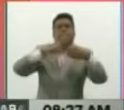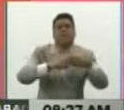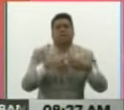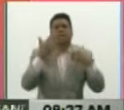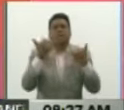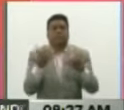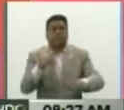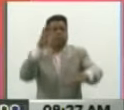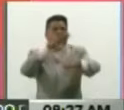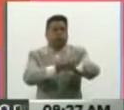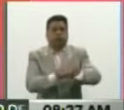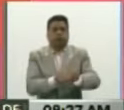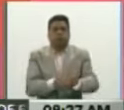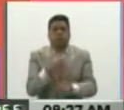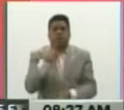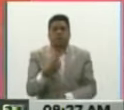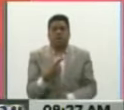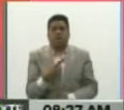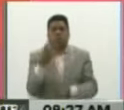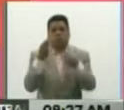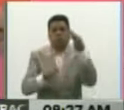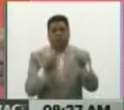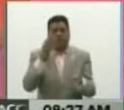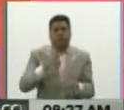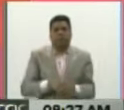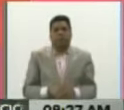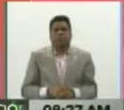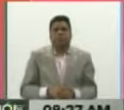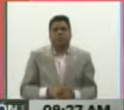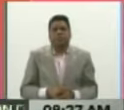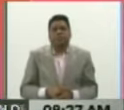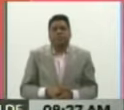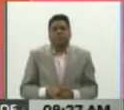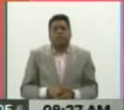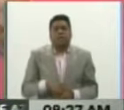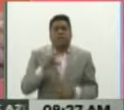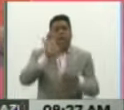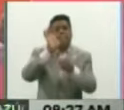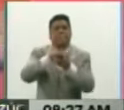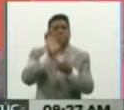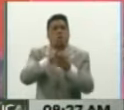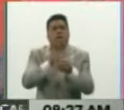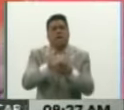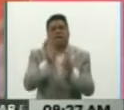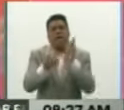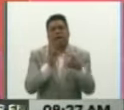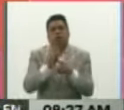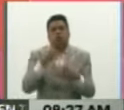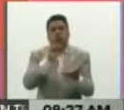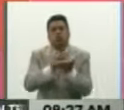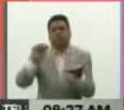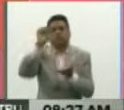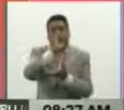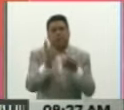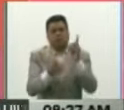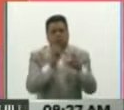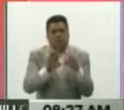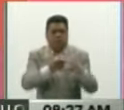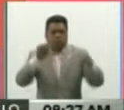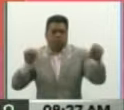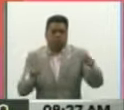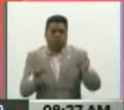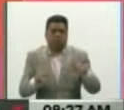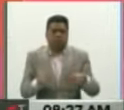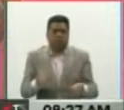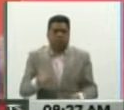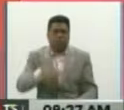muy justificados, como tú lo demuestras el día de acá, y siguió tendencia, porque inclusive desde Polar, desde algunas cuentas, algunos sindicatos de ustedes que están parcializados con Lorenzo Mendoza han